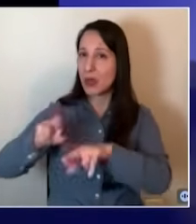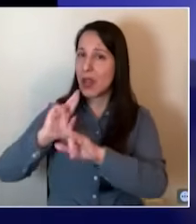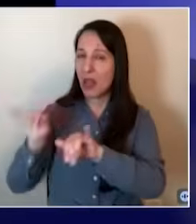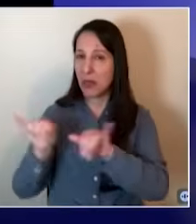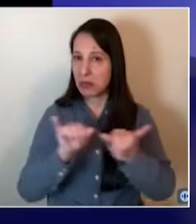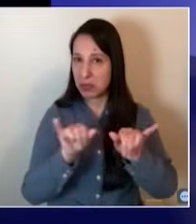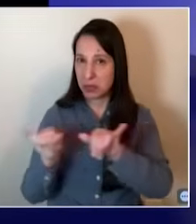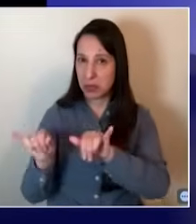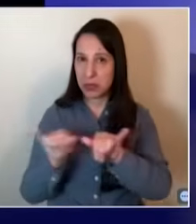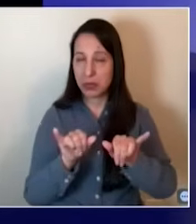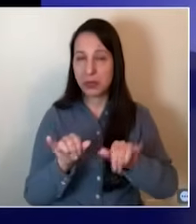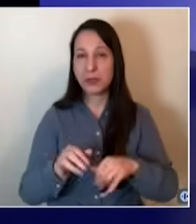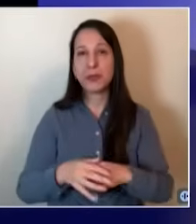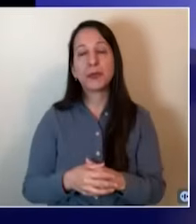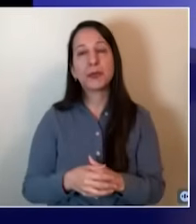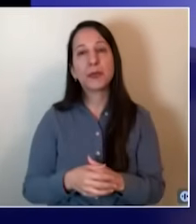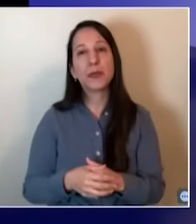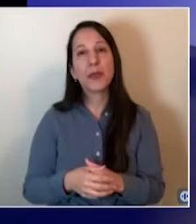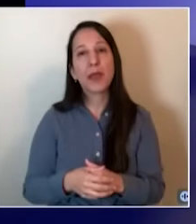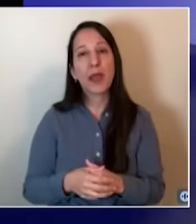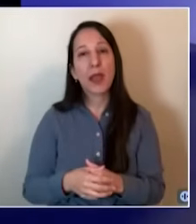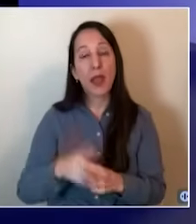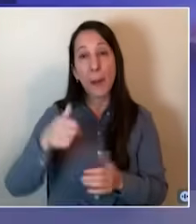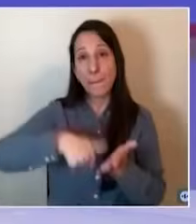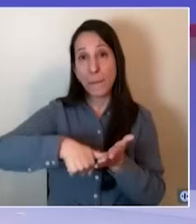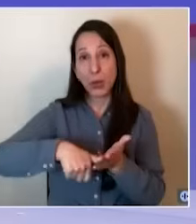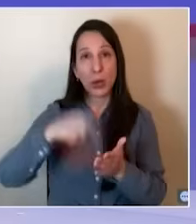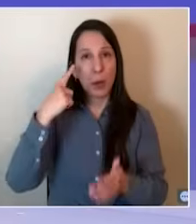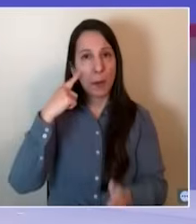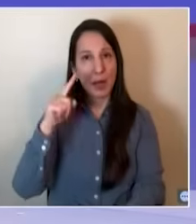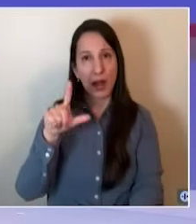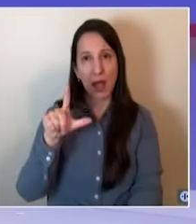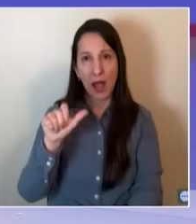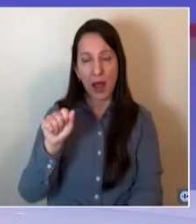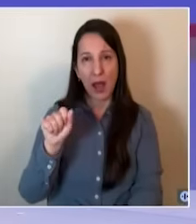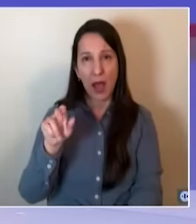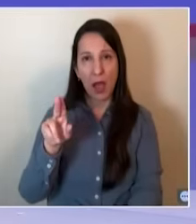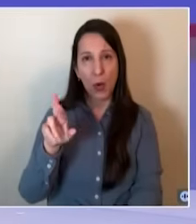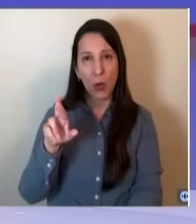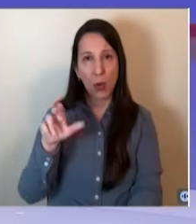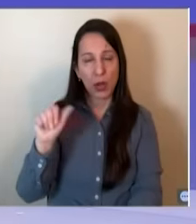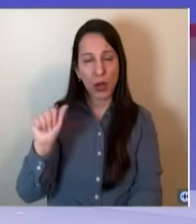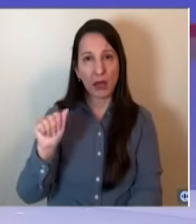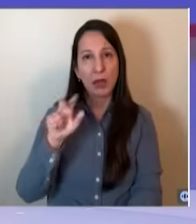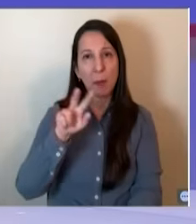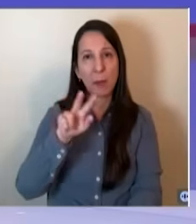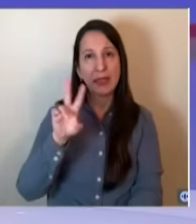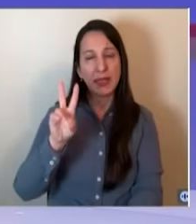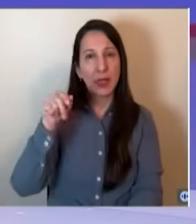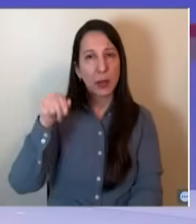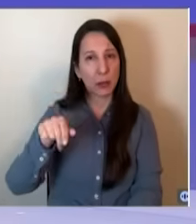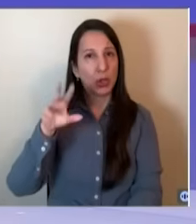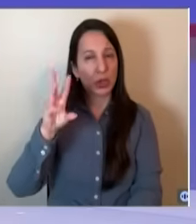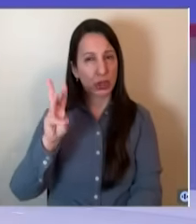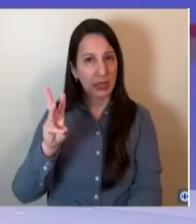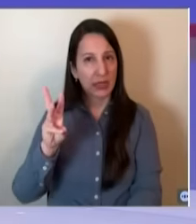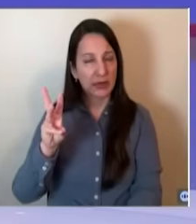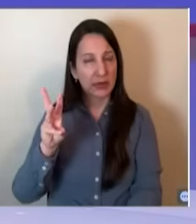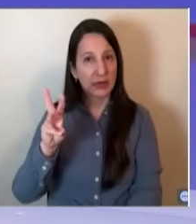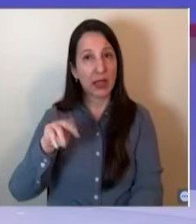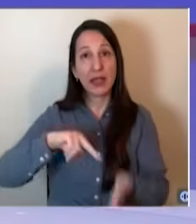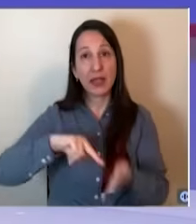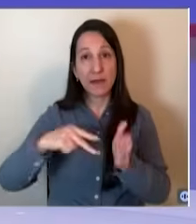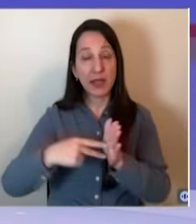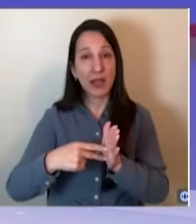¿verdad? Pero el voto para doña Laura es de un 27.6, como vimos. Entonces eso significa que